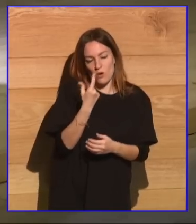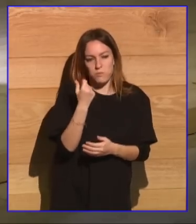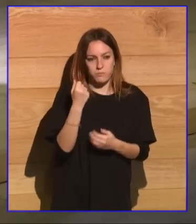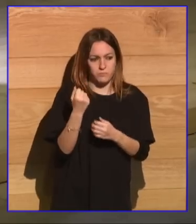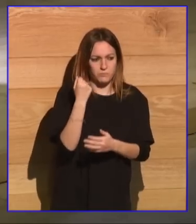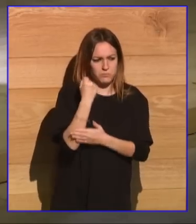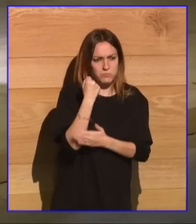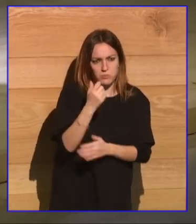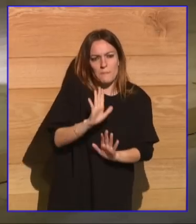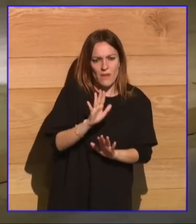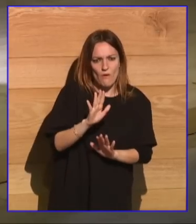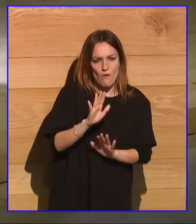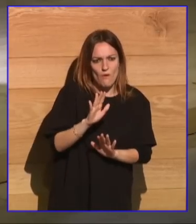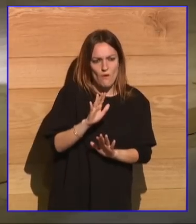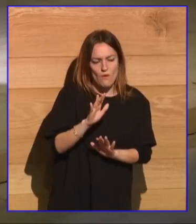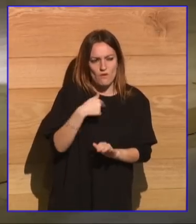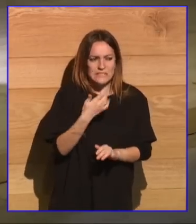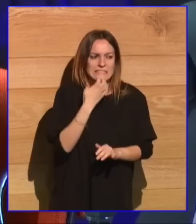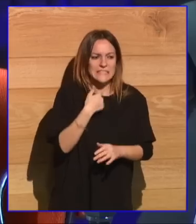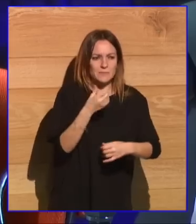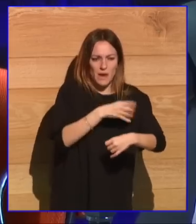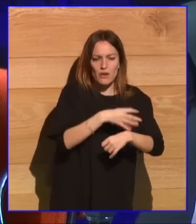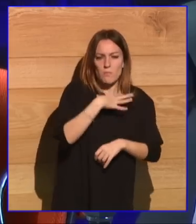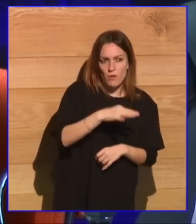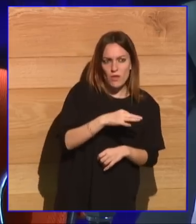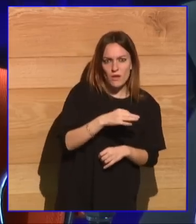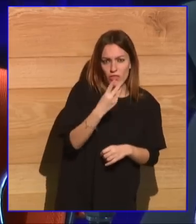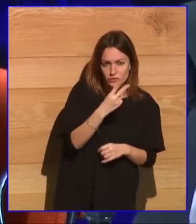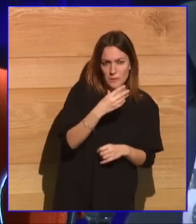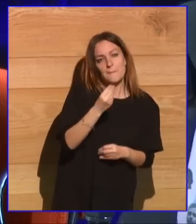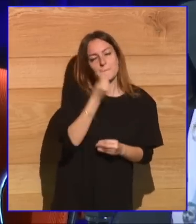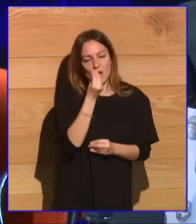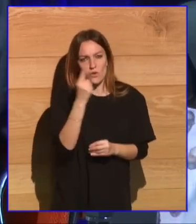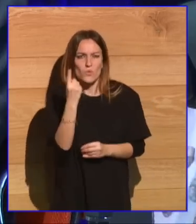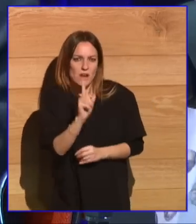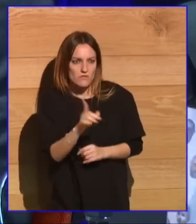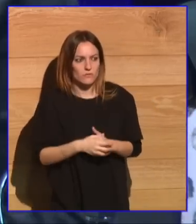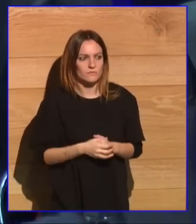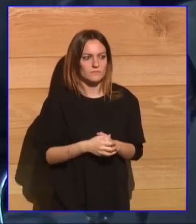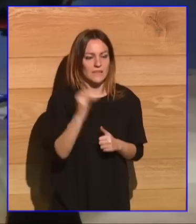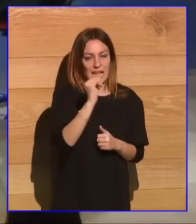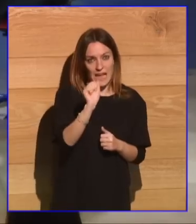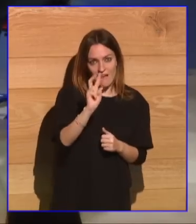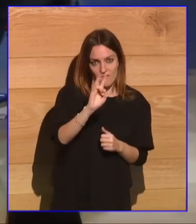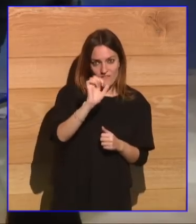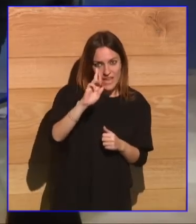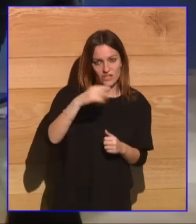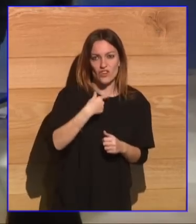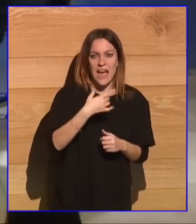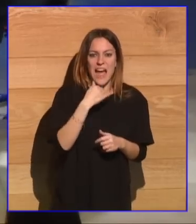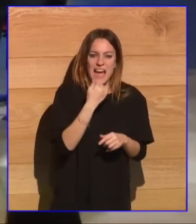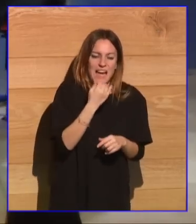soy tacaño, soy muy tacaño. Yo si puedo ahorrar dos, mejor que una. Javier, yo no me quiero poner a